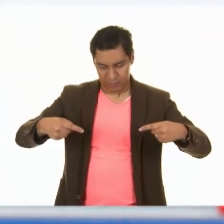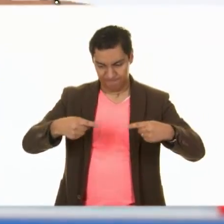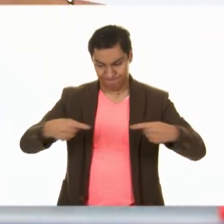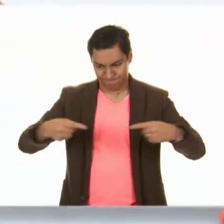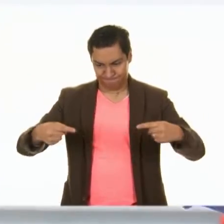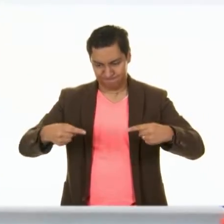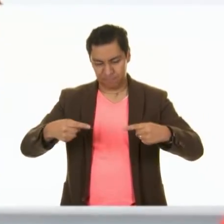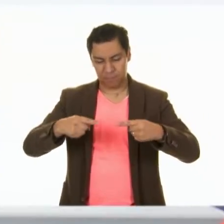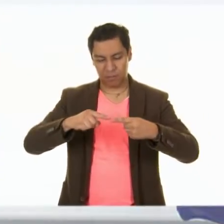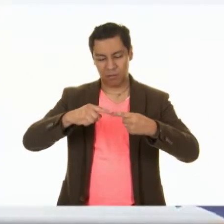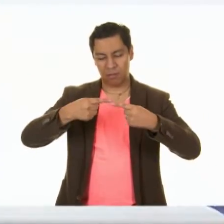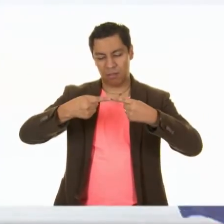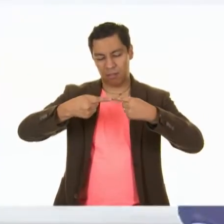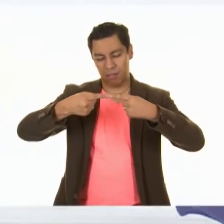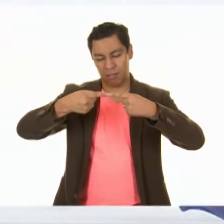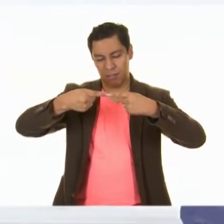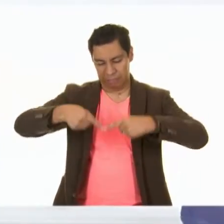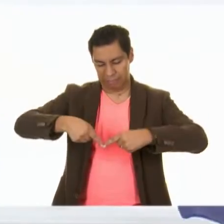dejándolo tenso,